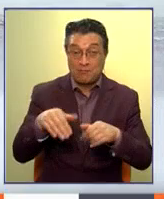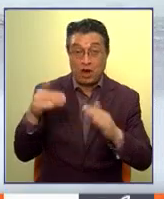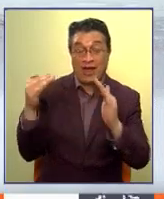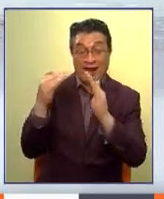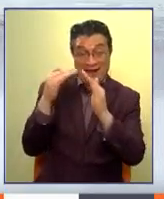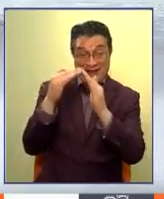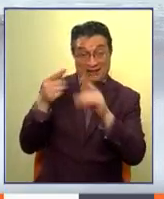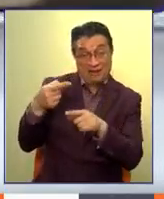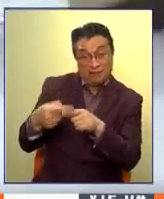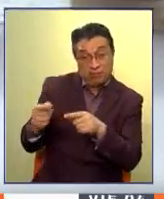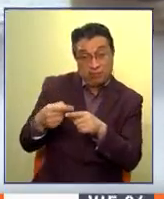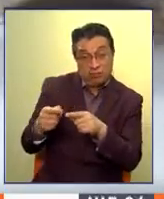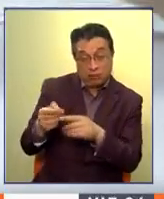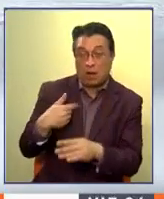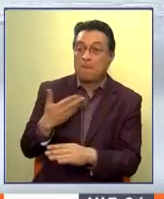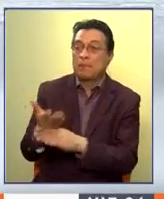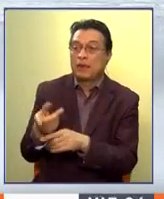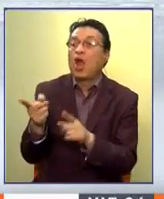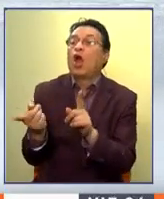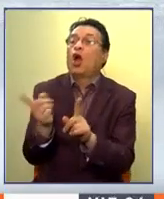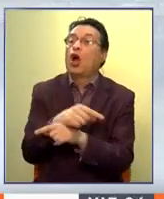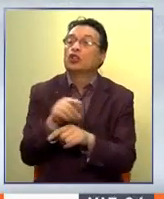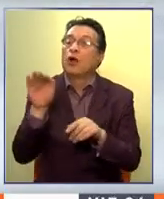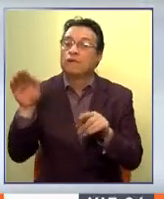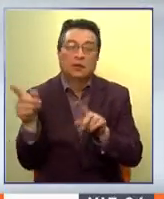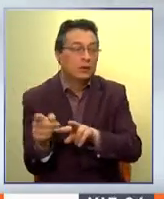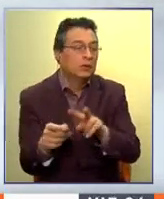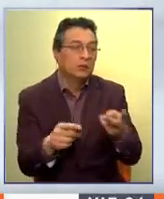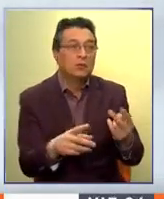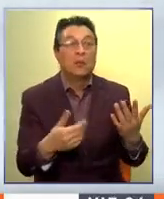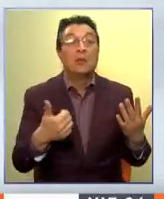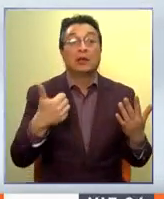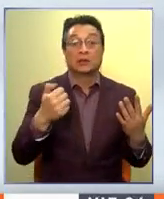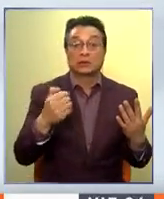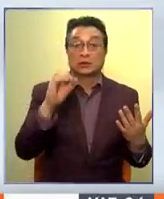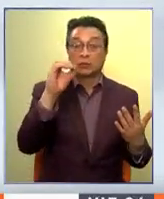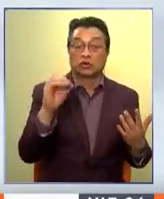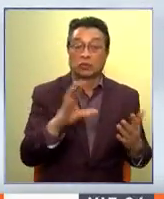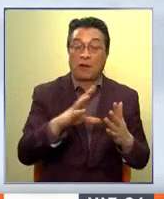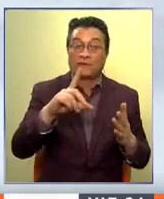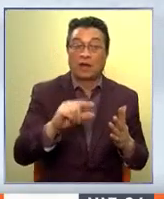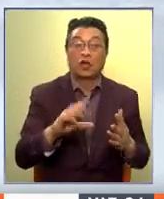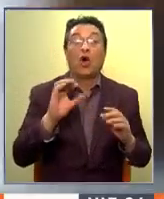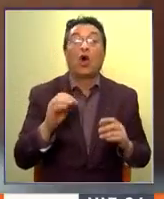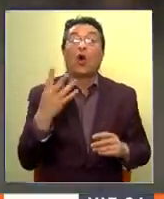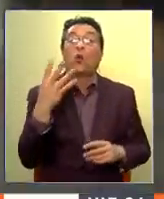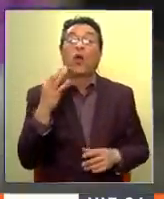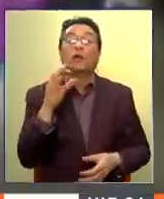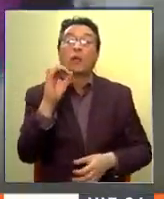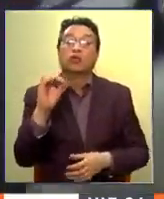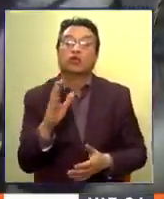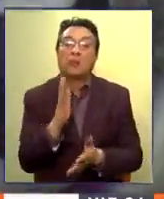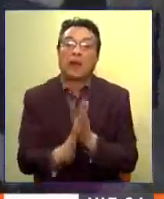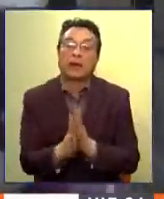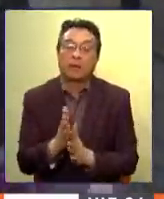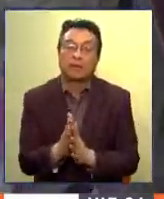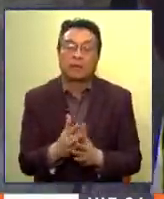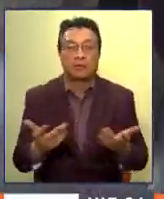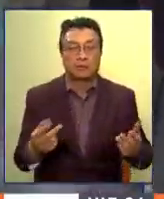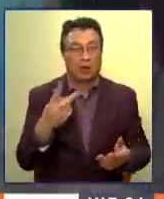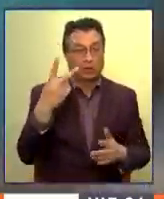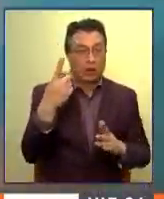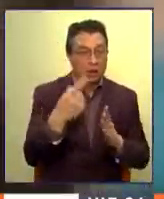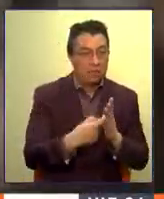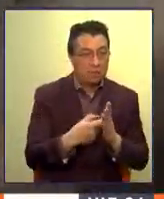según el gobierno, pedir un refinanciamiento sería cerca de un 60% más barato y un 40% más rápido. En menos de 2 meses